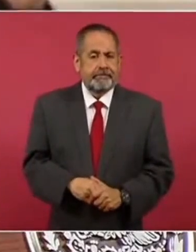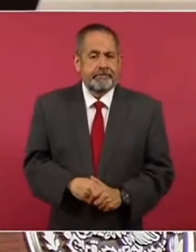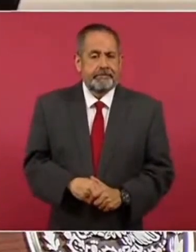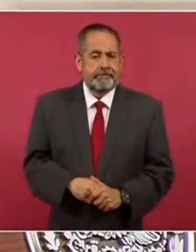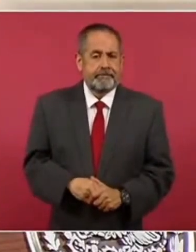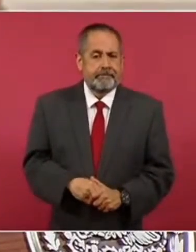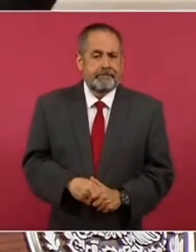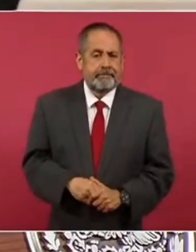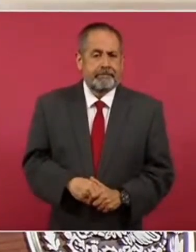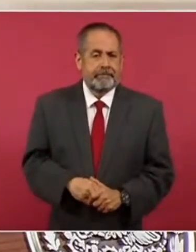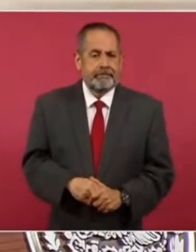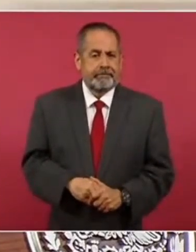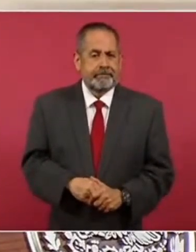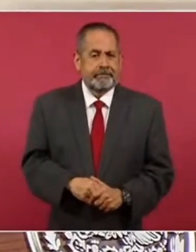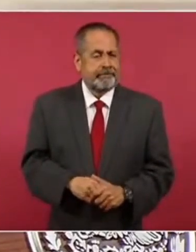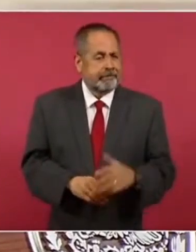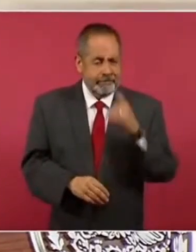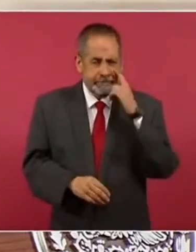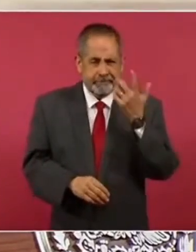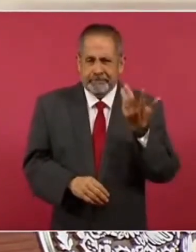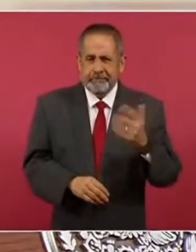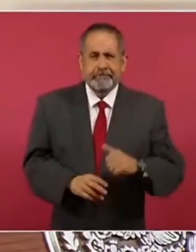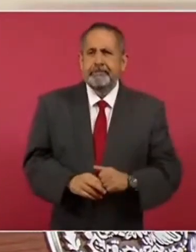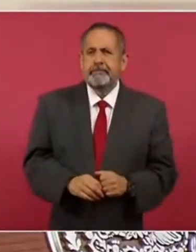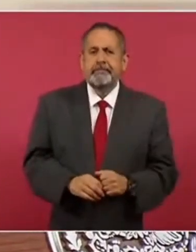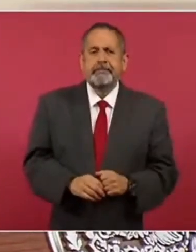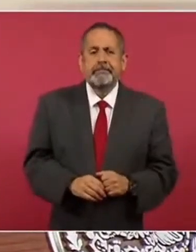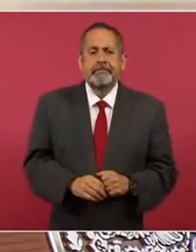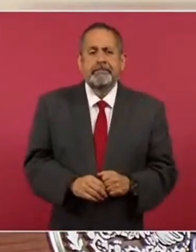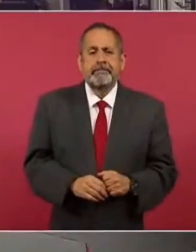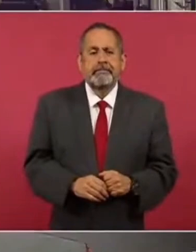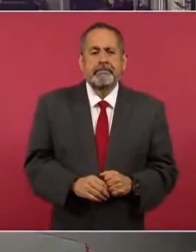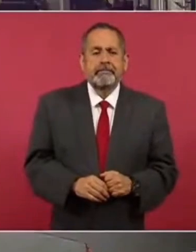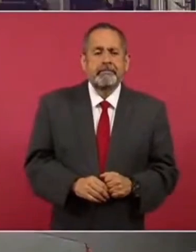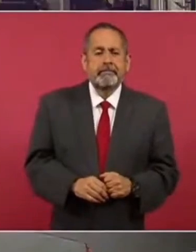¿Por qué en algunos países